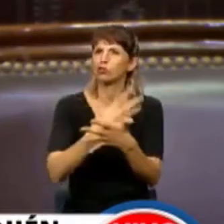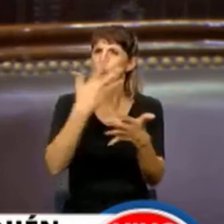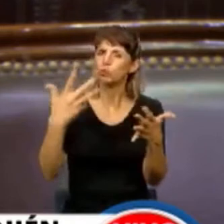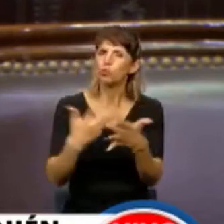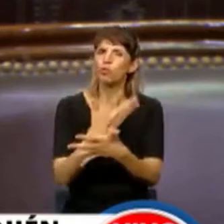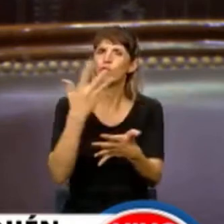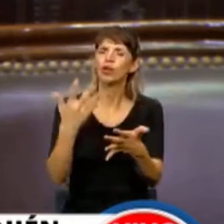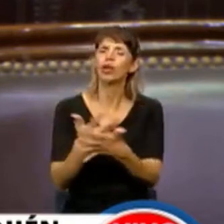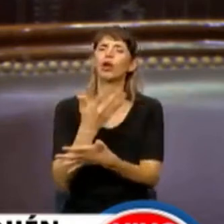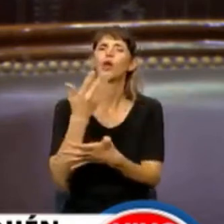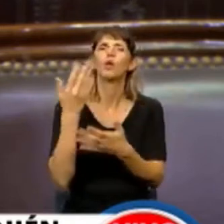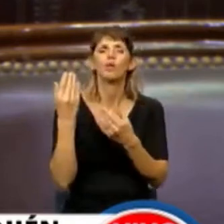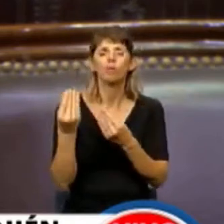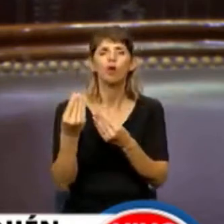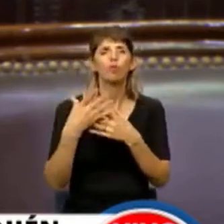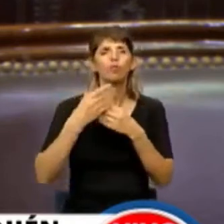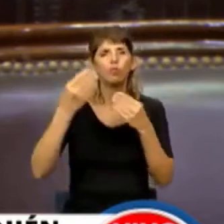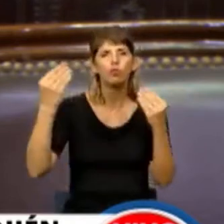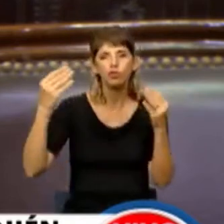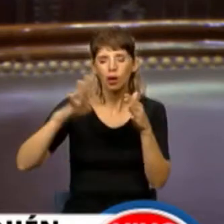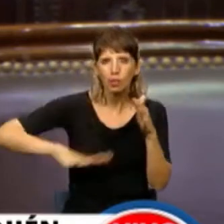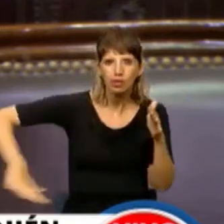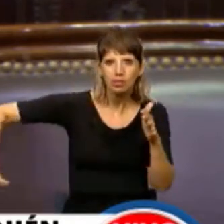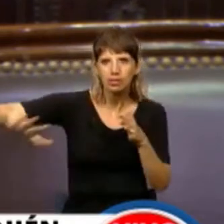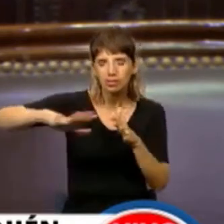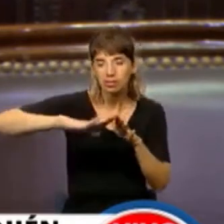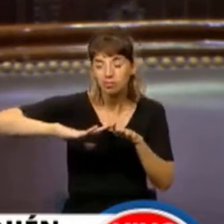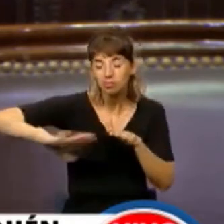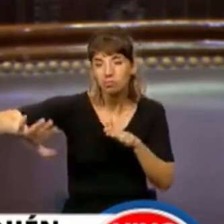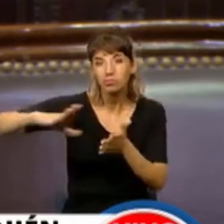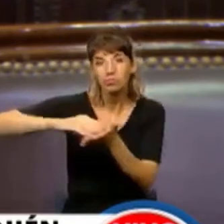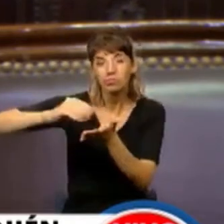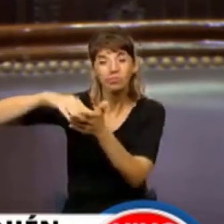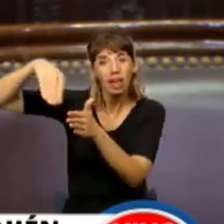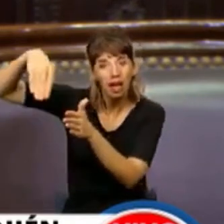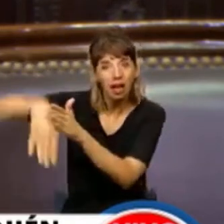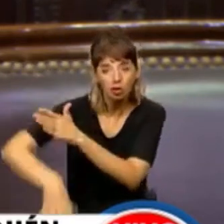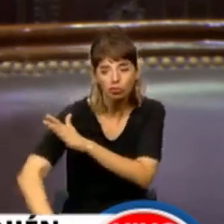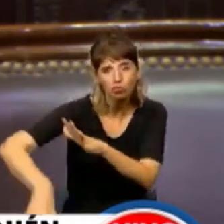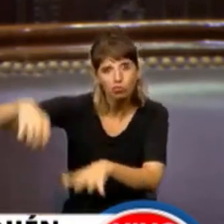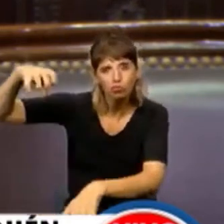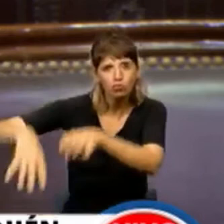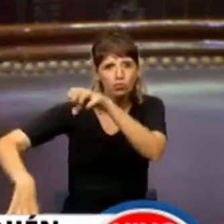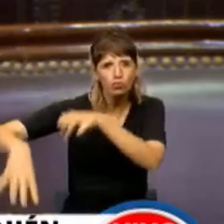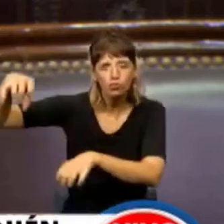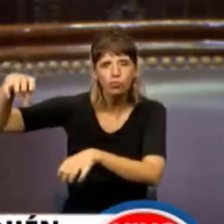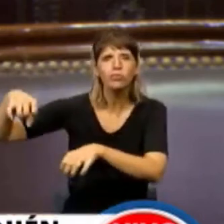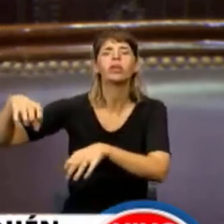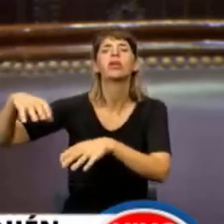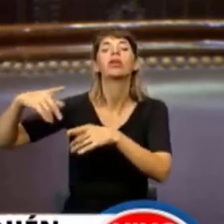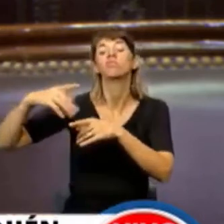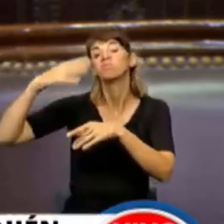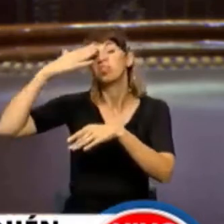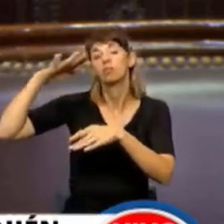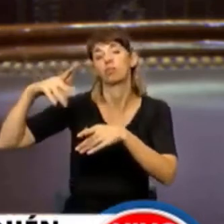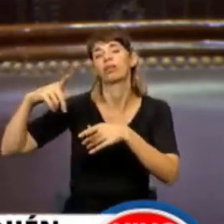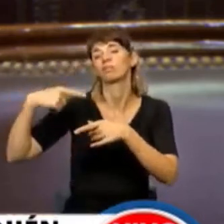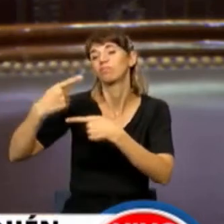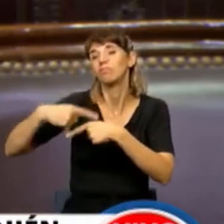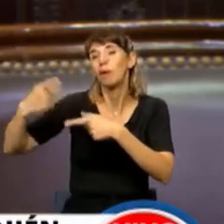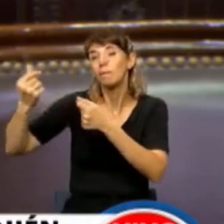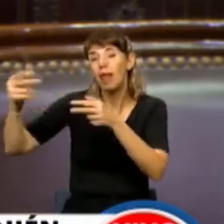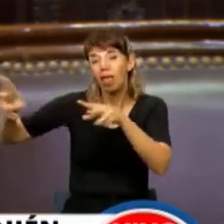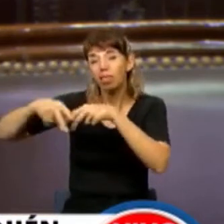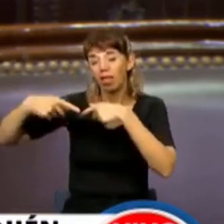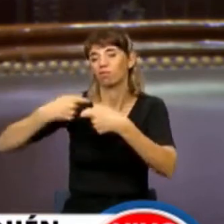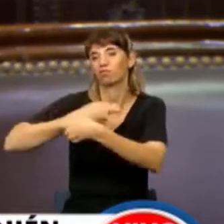veces se extraen los recursos de nuestro subsuelo y después no les llegan inmediatamente las posibilidades de crecimiento a una zona. Por eso